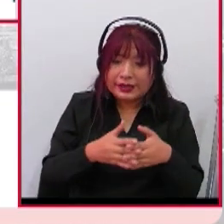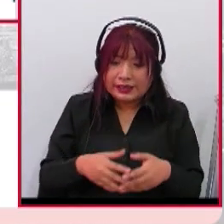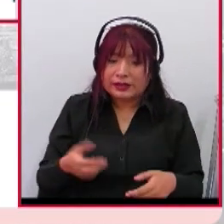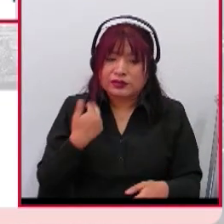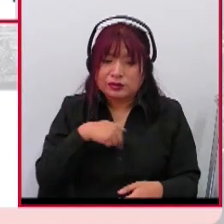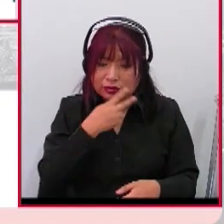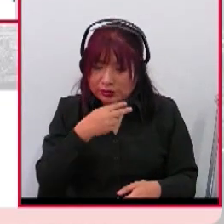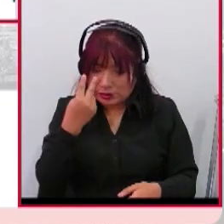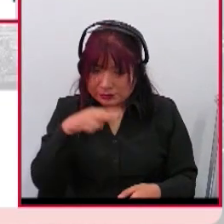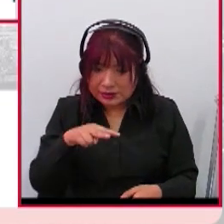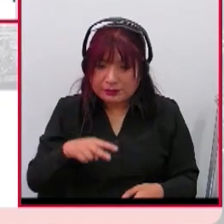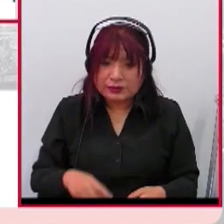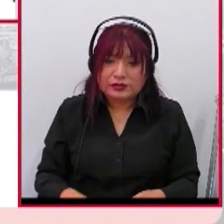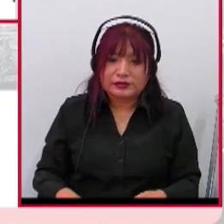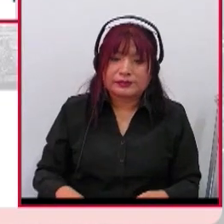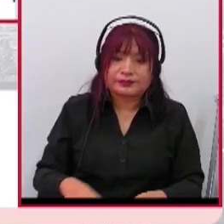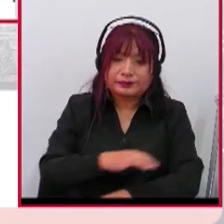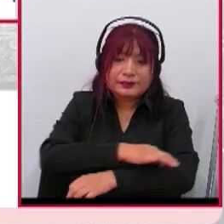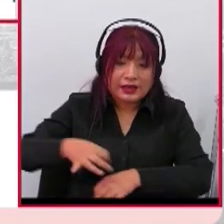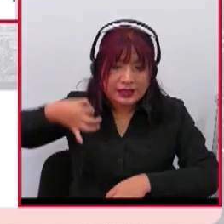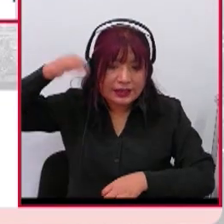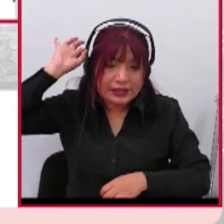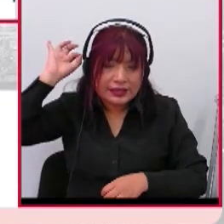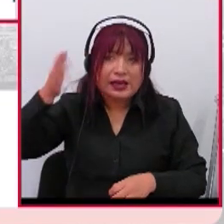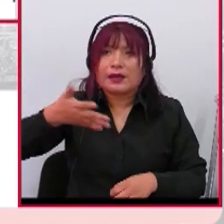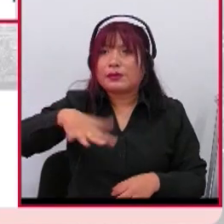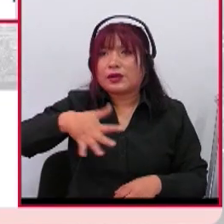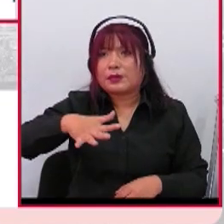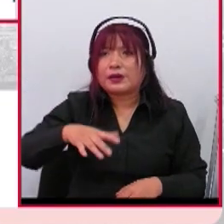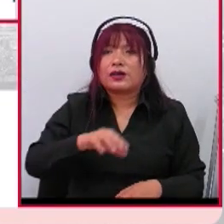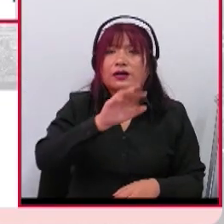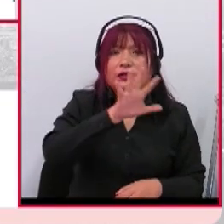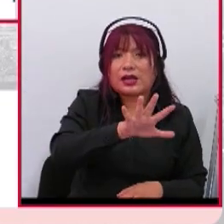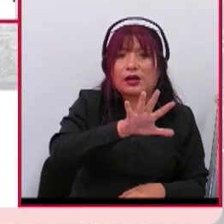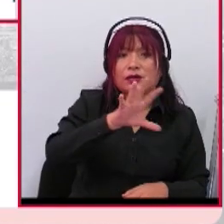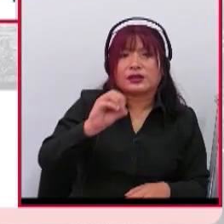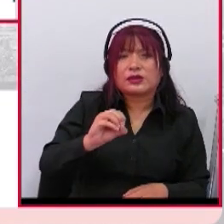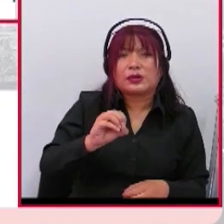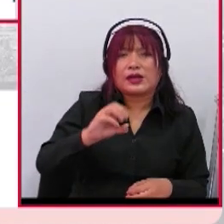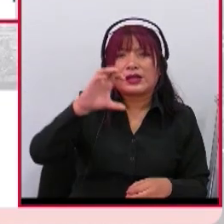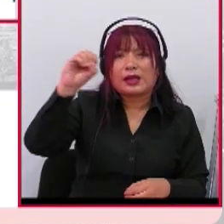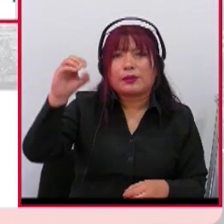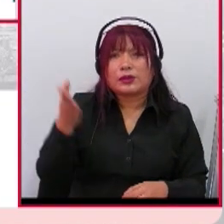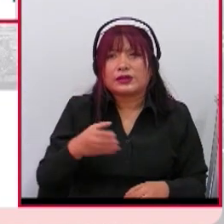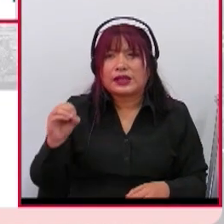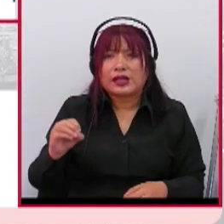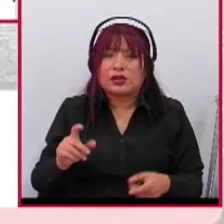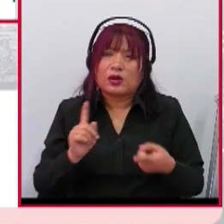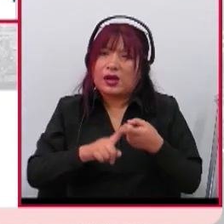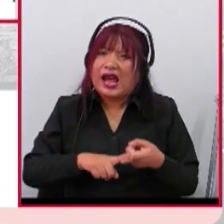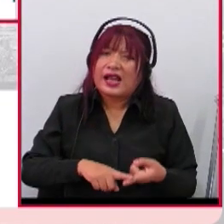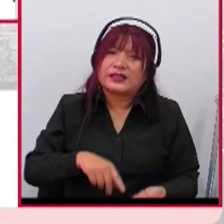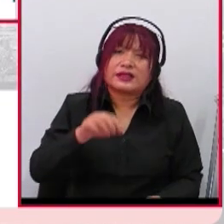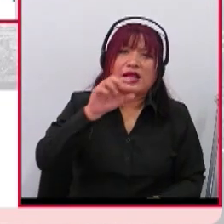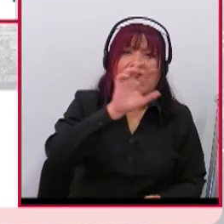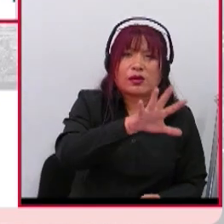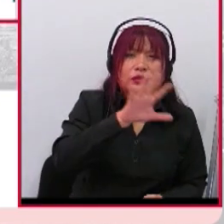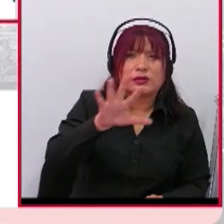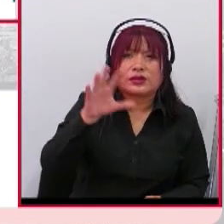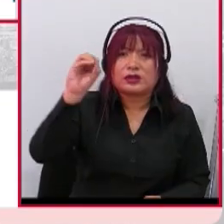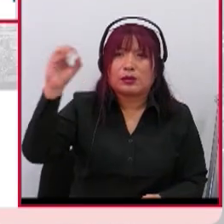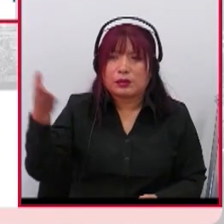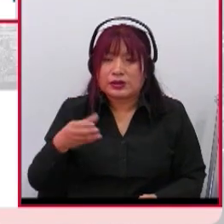50-55% desarrollada empezamos a trabajar temas